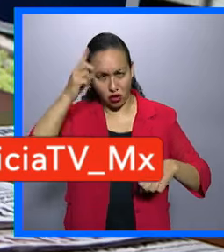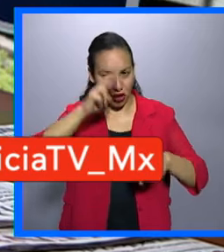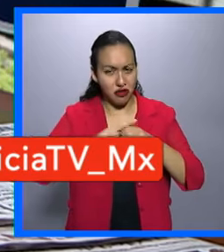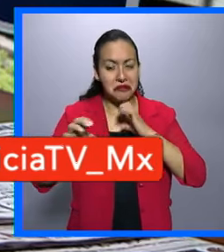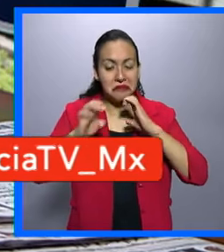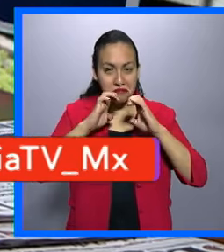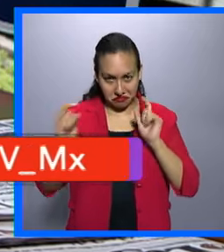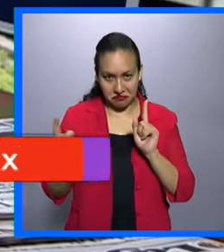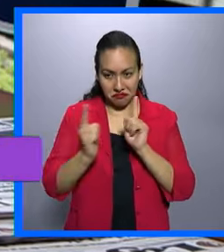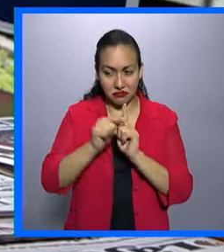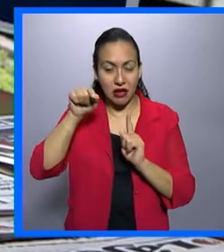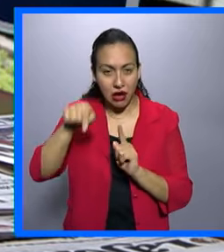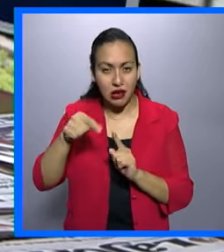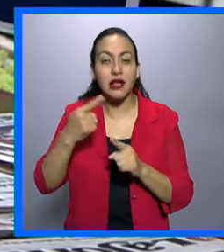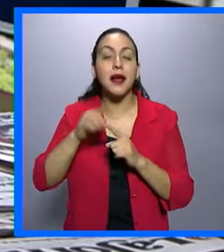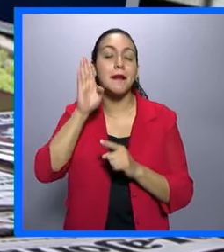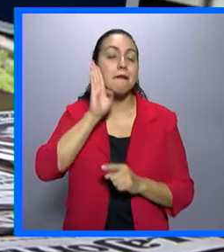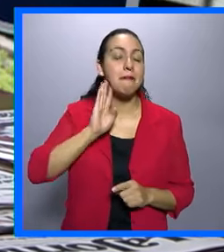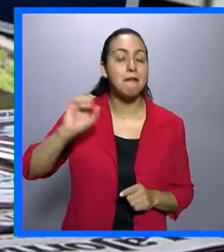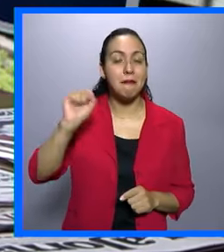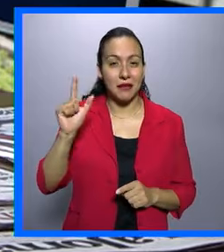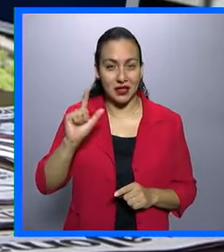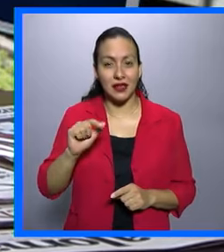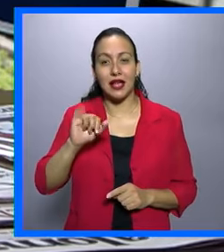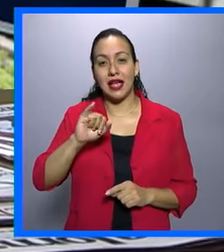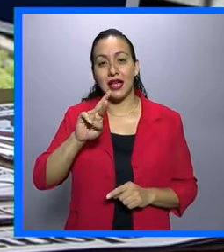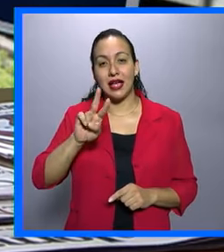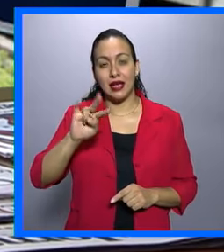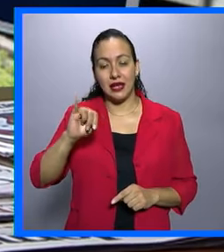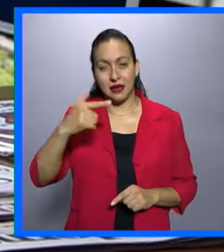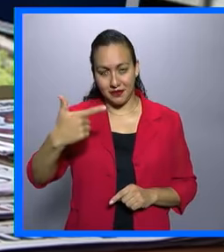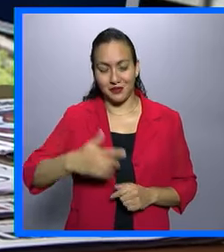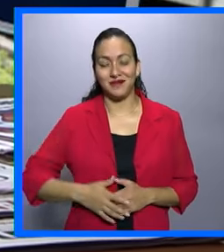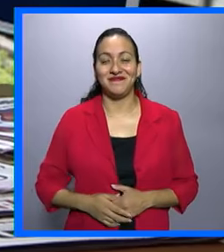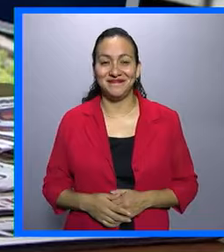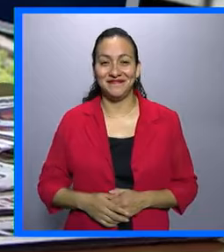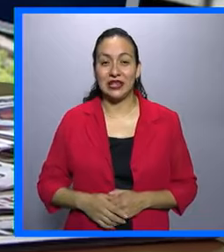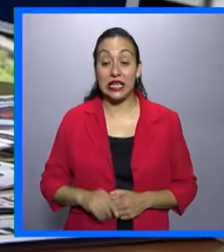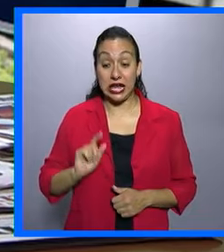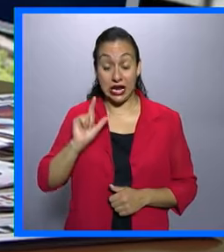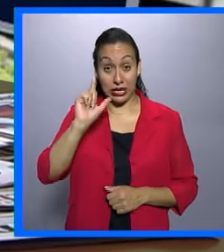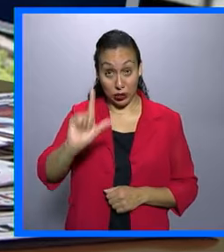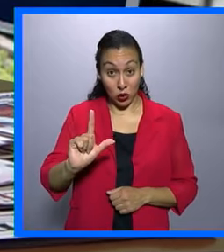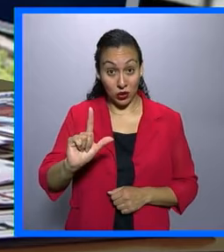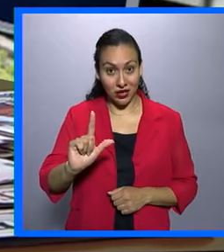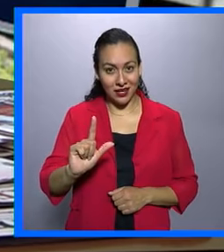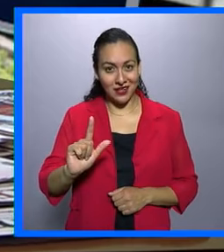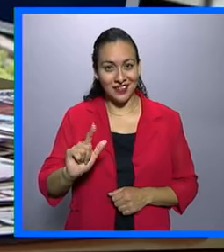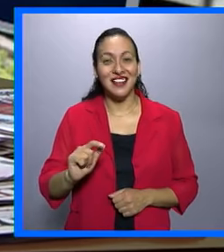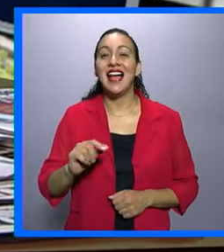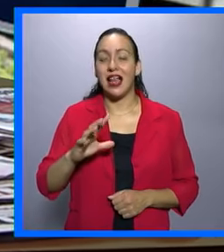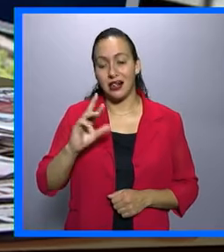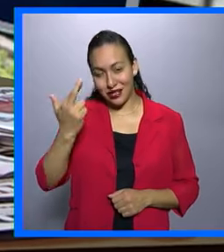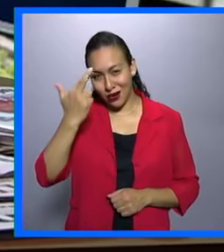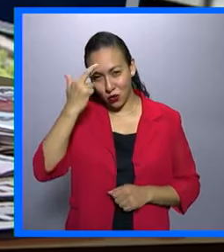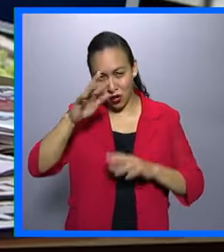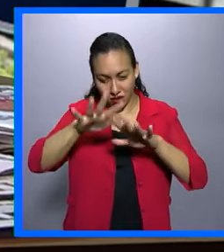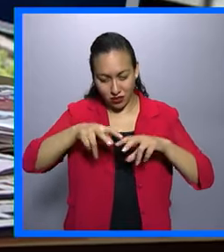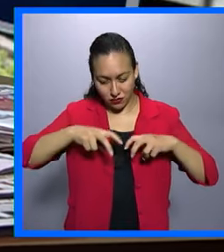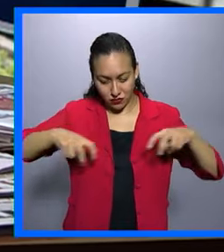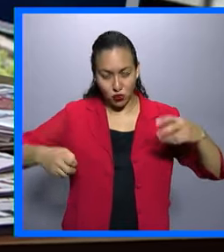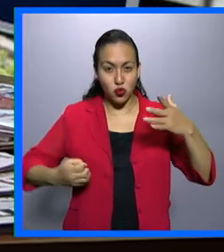quien tendrá como invitado al ministro de la Suprema Corte, Irving Espinosa. Y este lunes a seguir la sesión del Pleno de